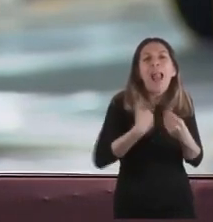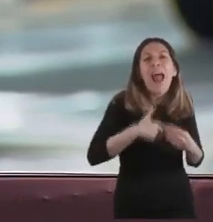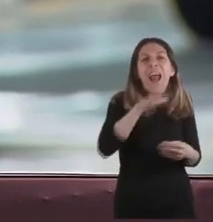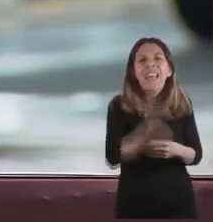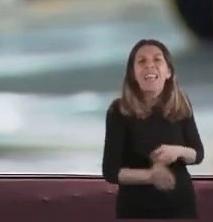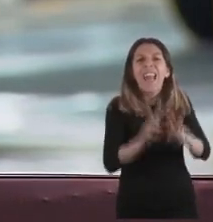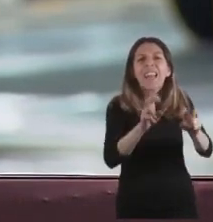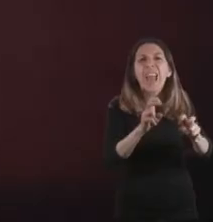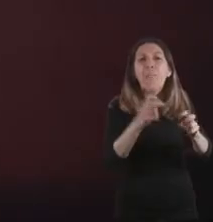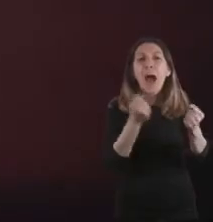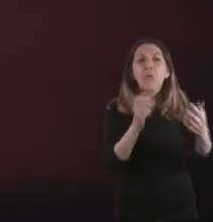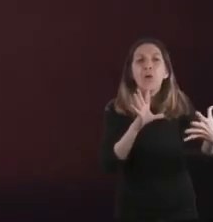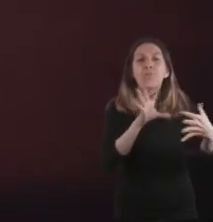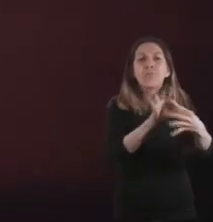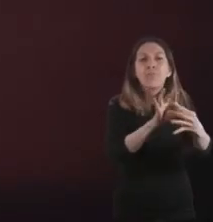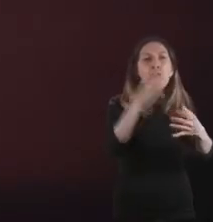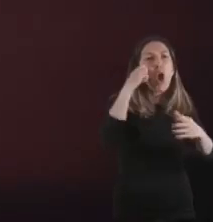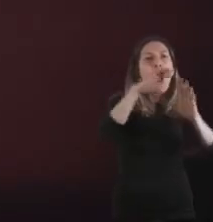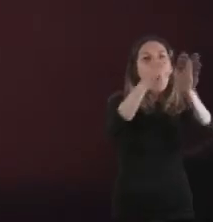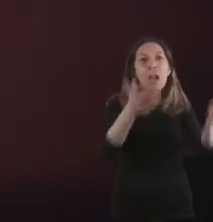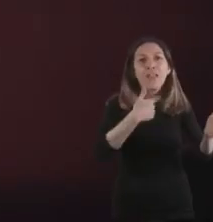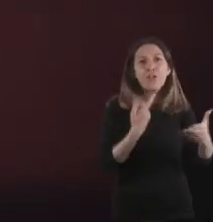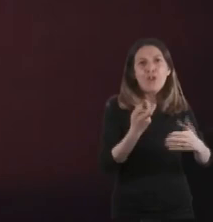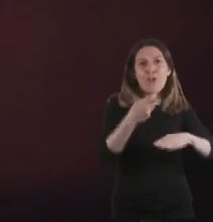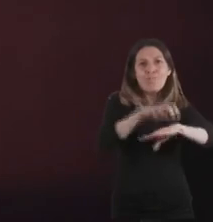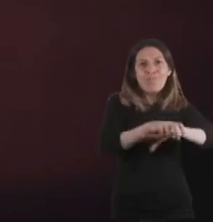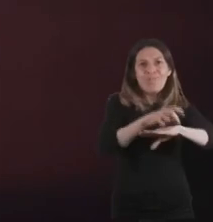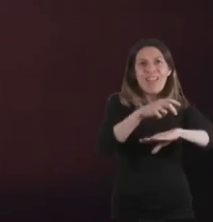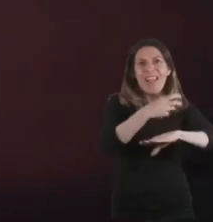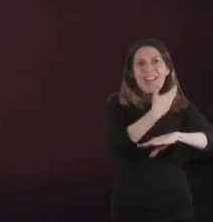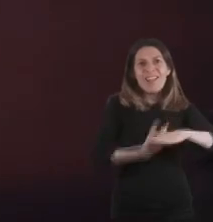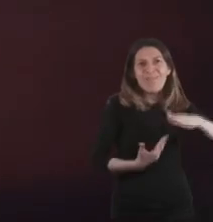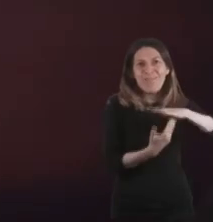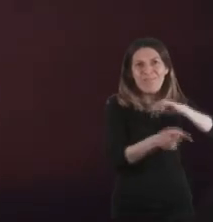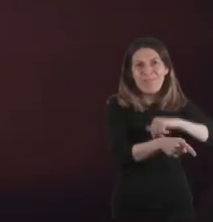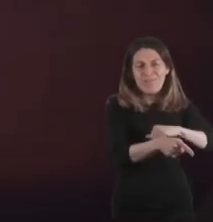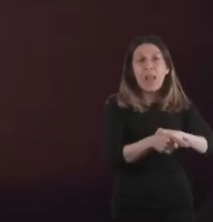en el Congreso. La verdad es que